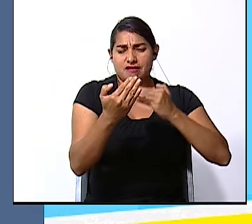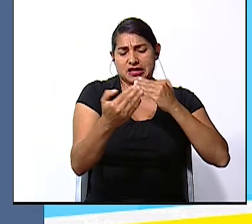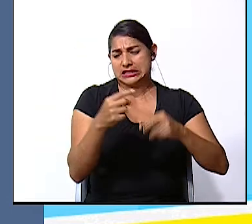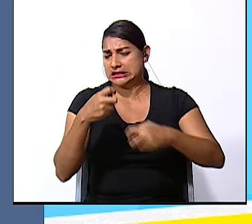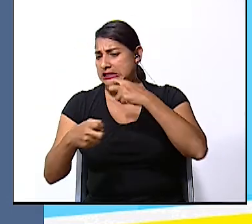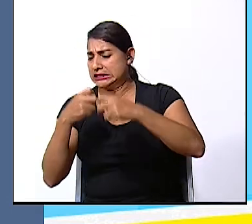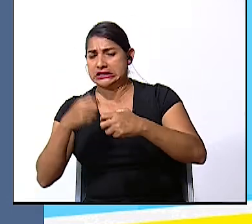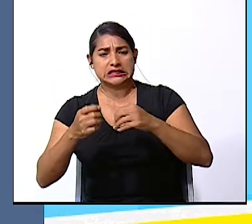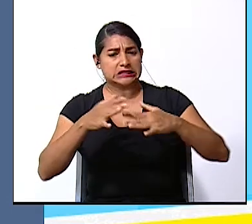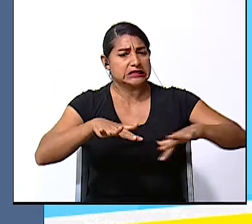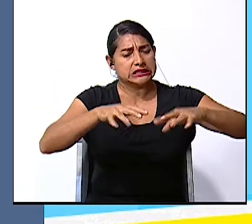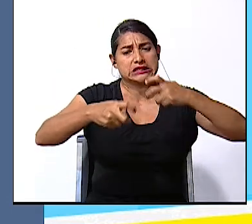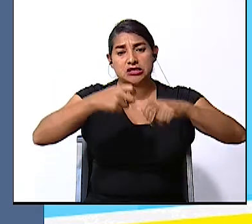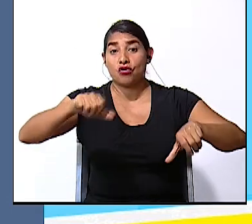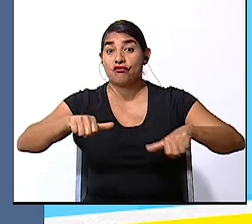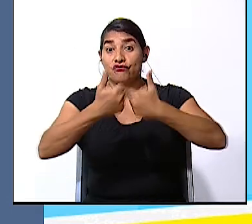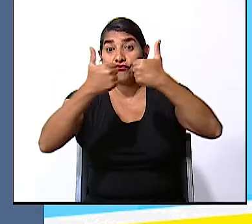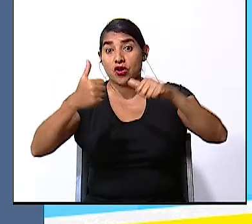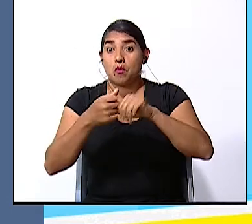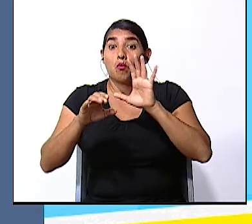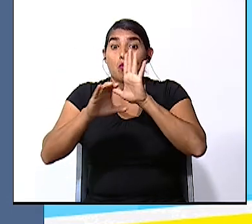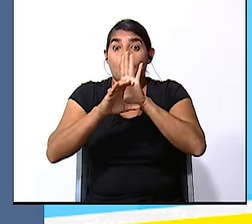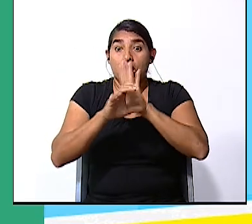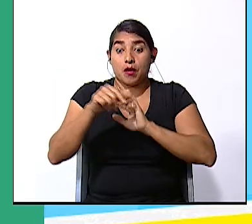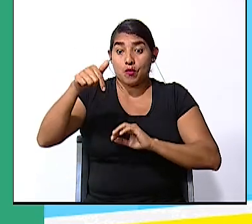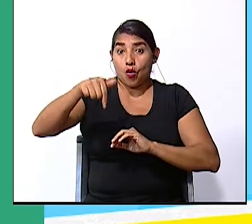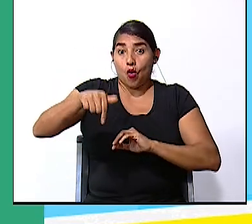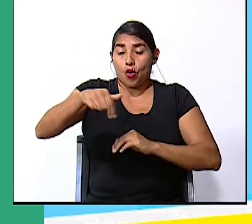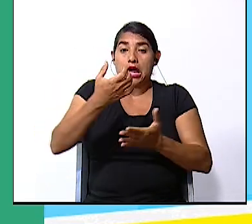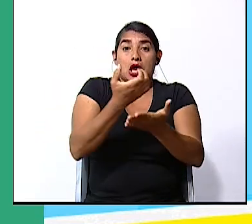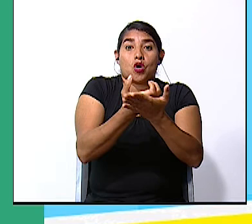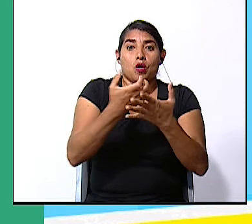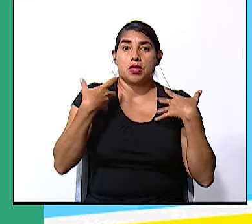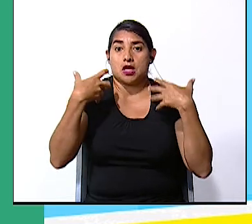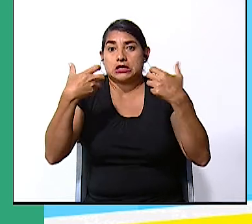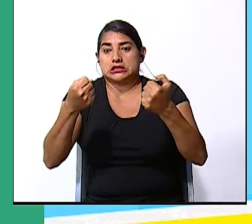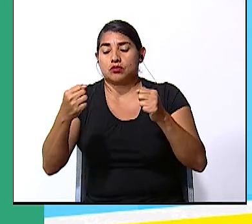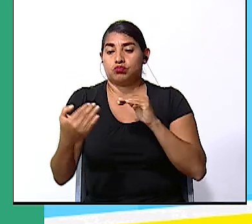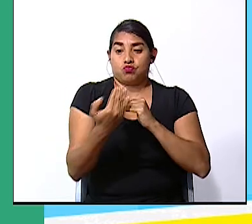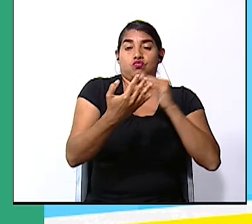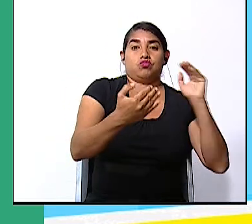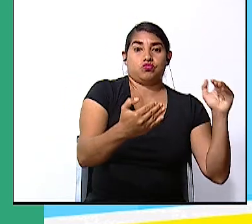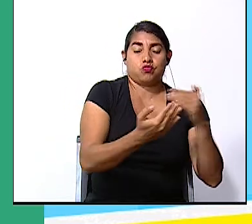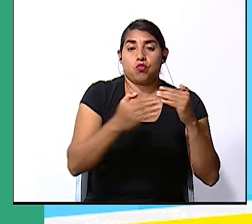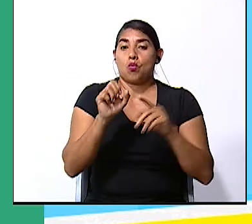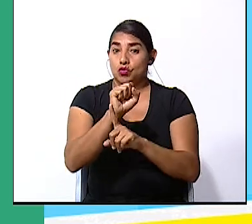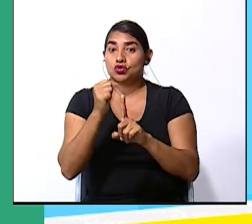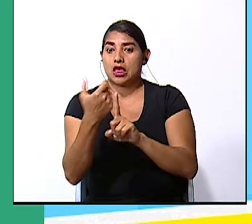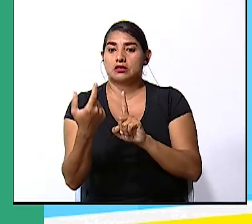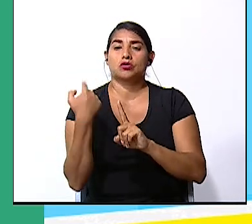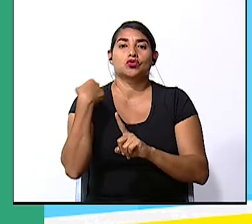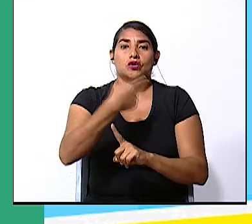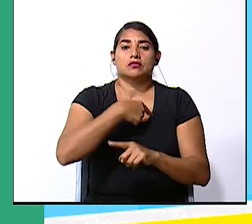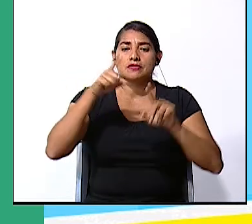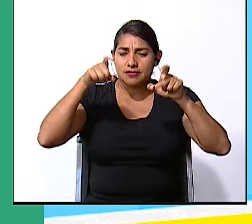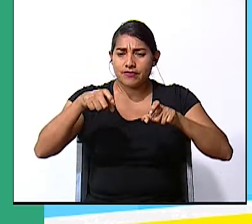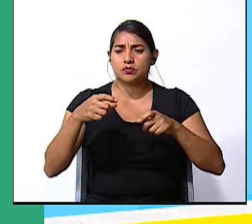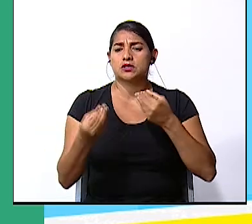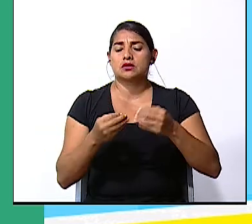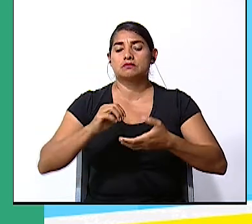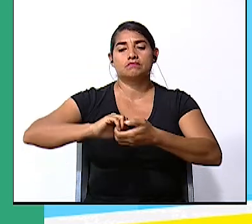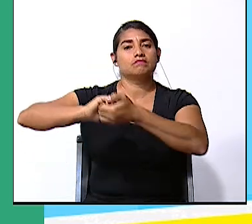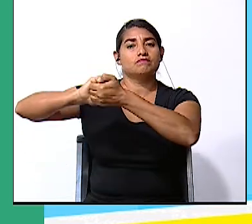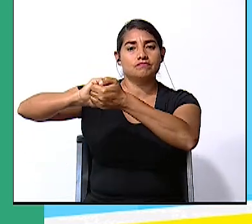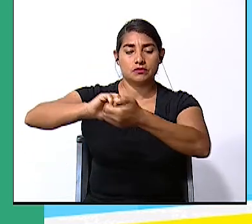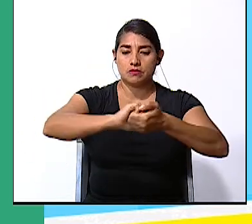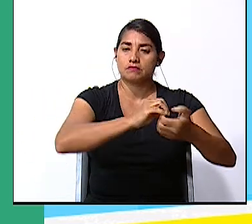los principales retos, por ejemplo el día de hoy en economía y salud que nos enfrentan como sociedad, lo debemos hacer con solidaridad,